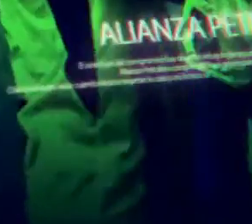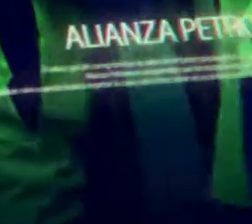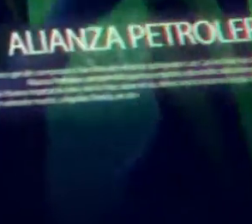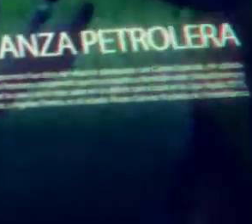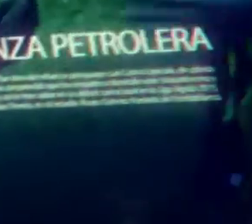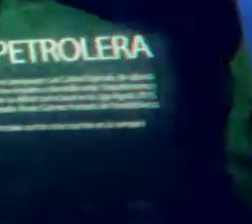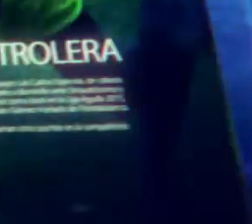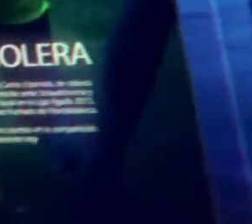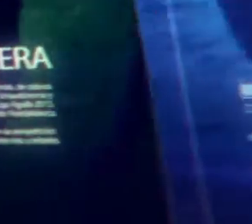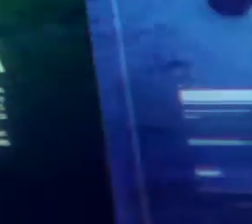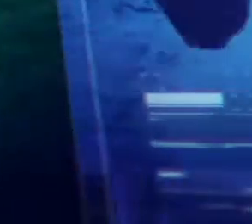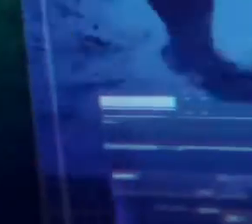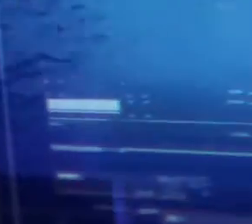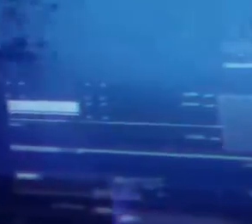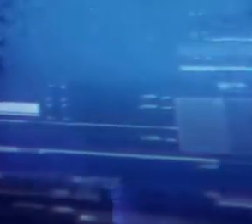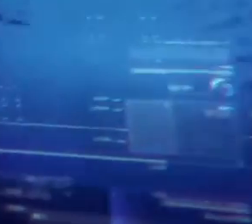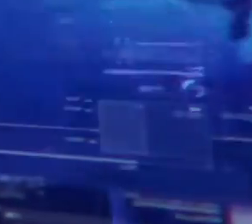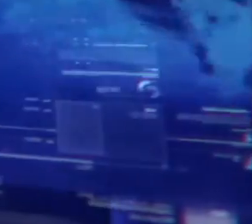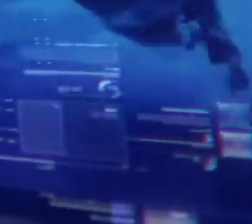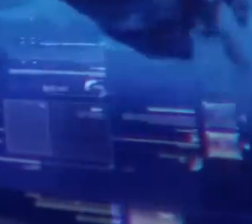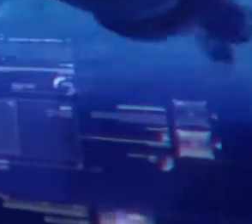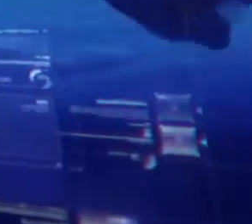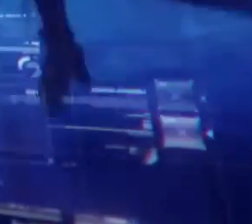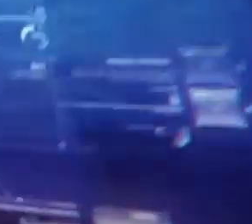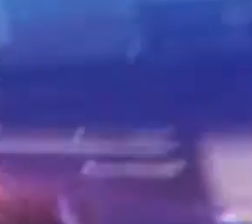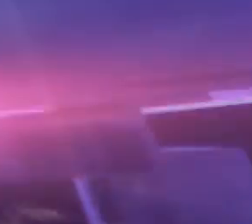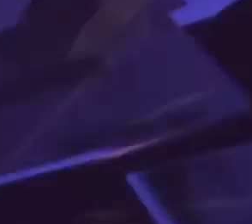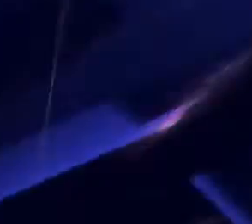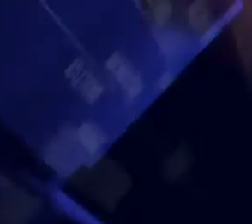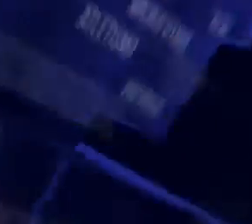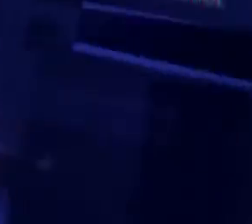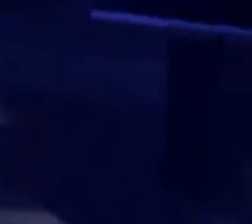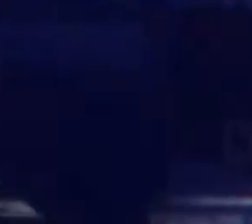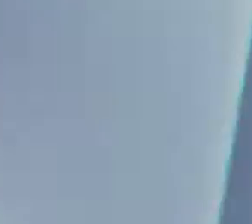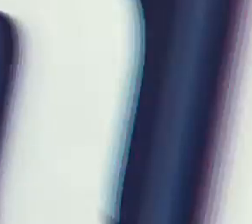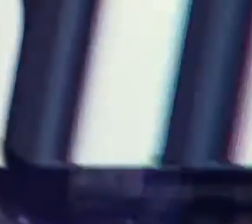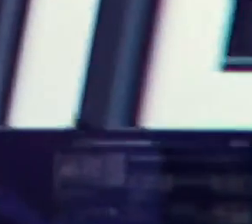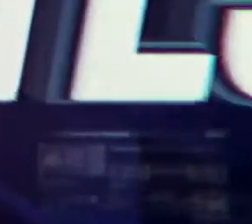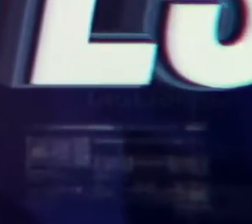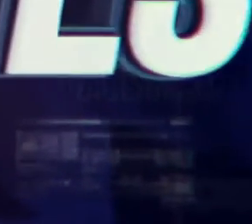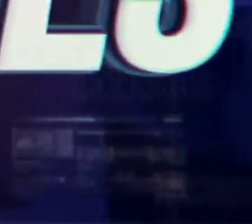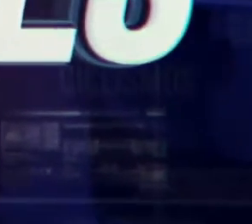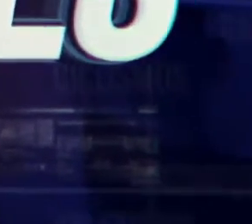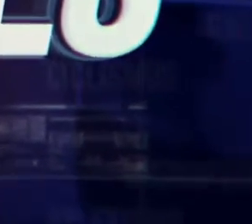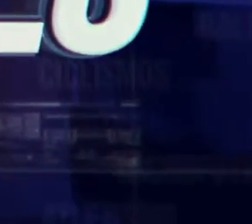Thank you.